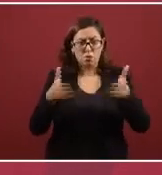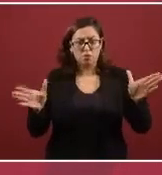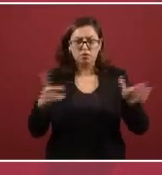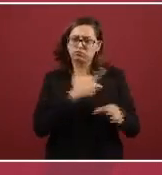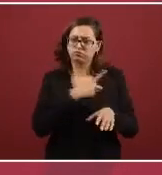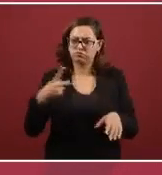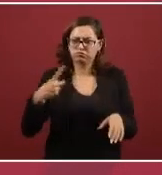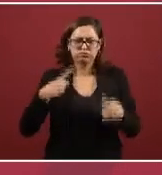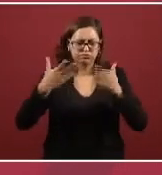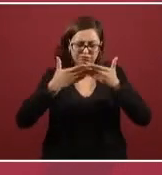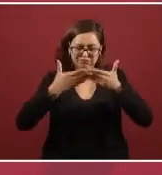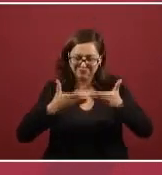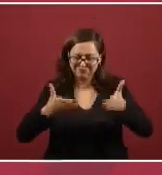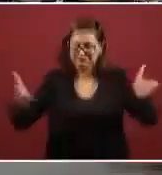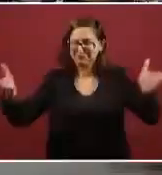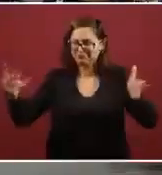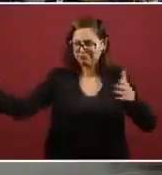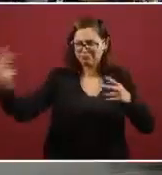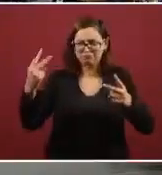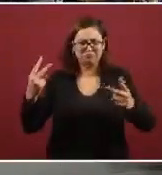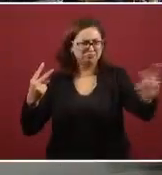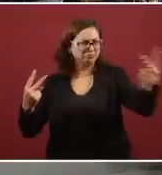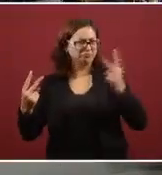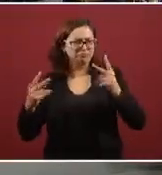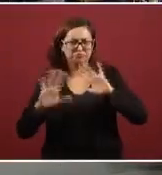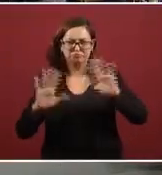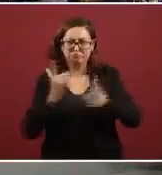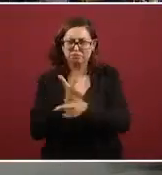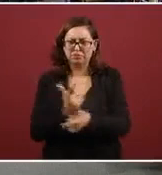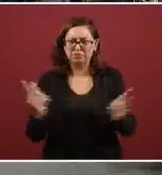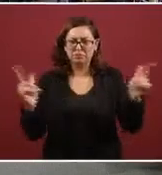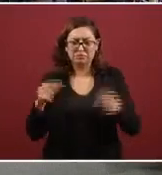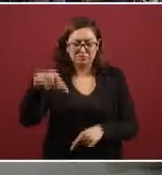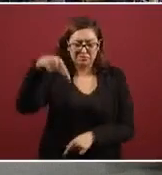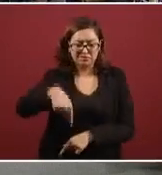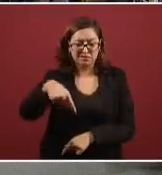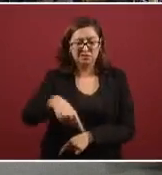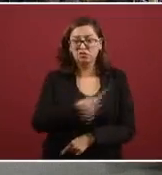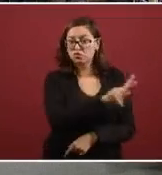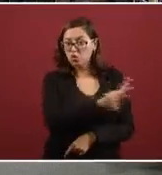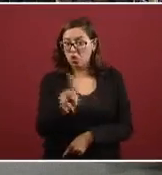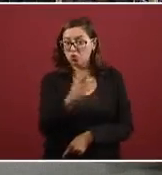Aquí hablamos sin censura,